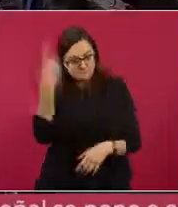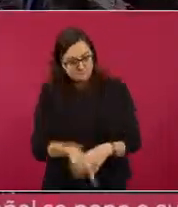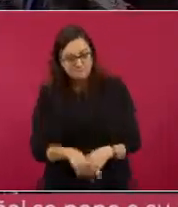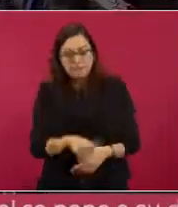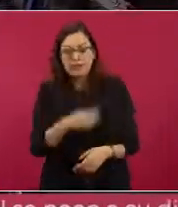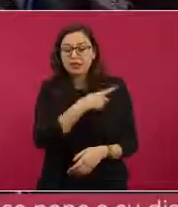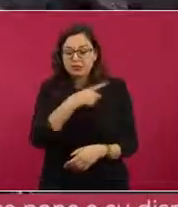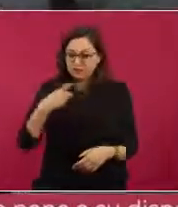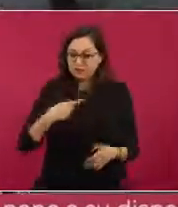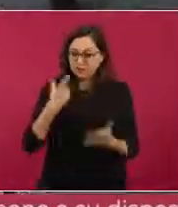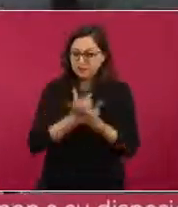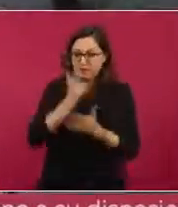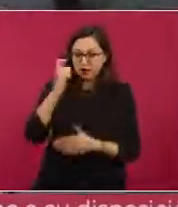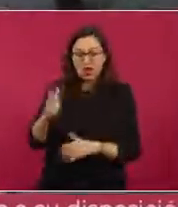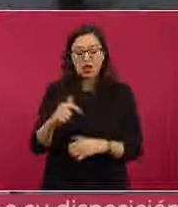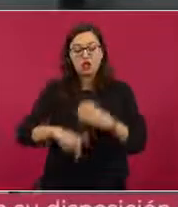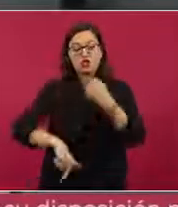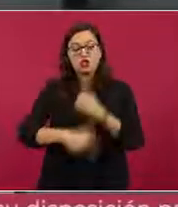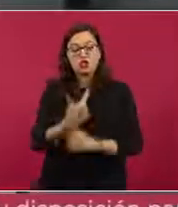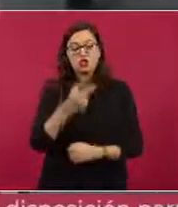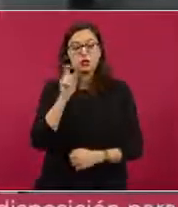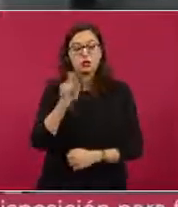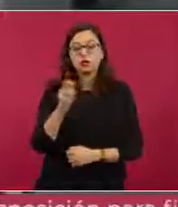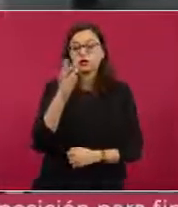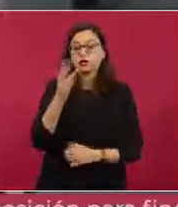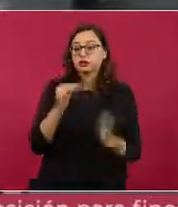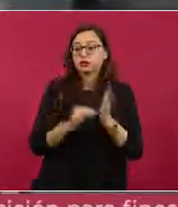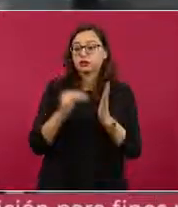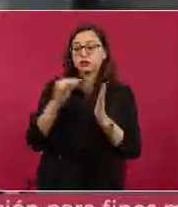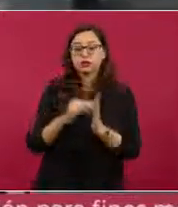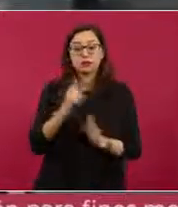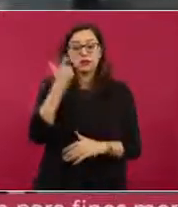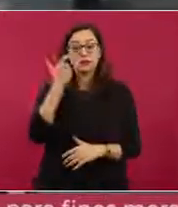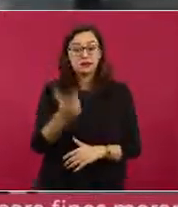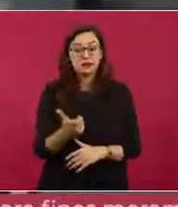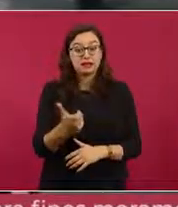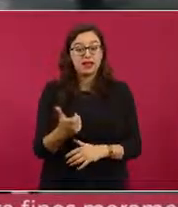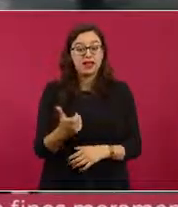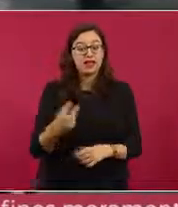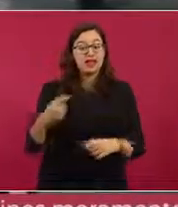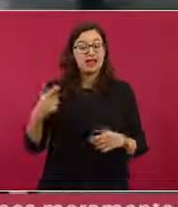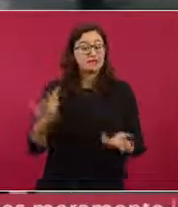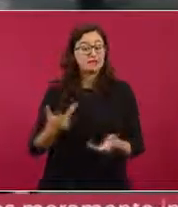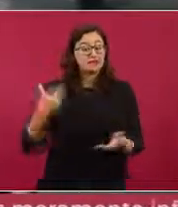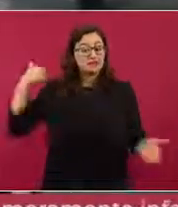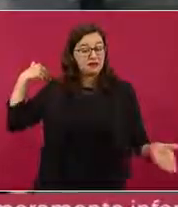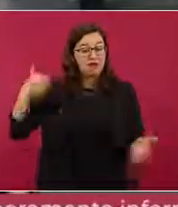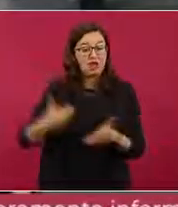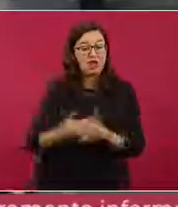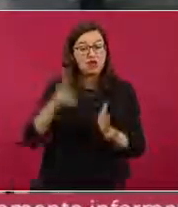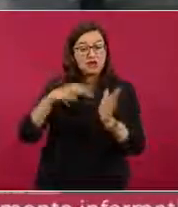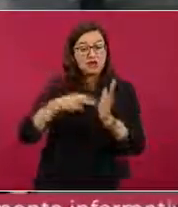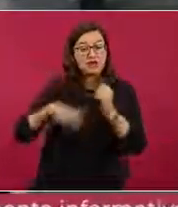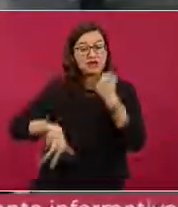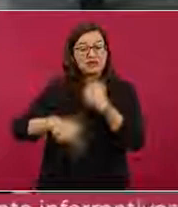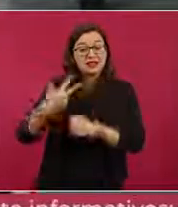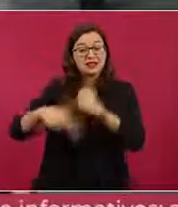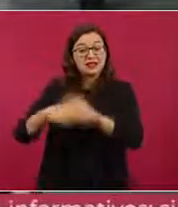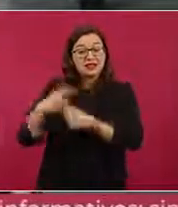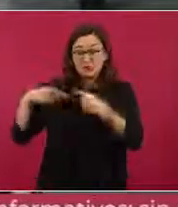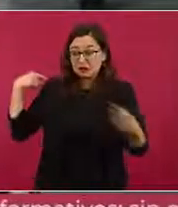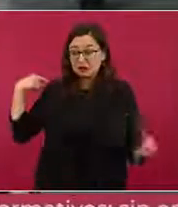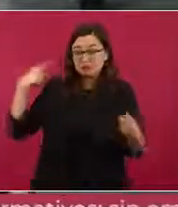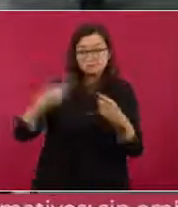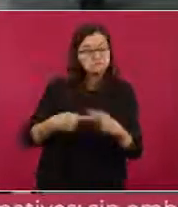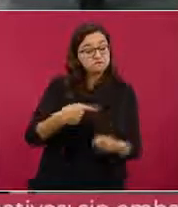12.3 millones de pesos por una deuda que le tiene el SAT desde el 2013. Aquí lo más delicado es que